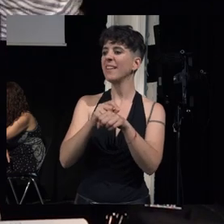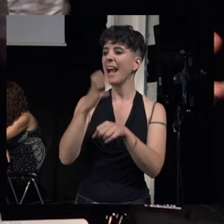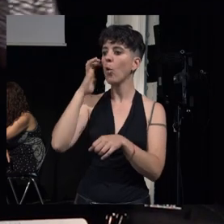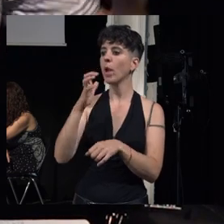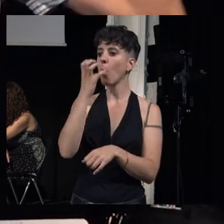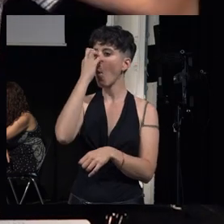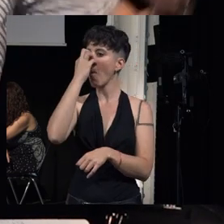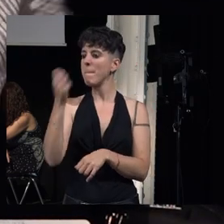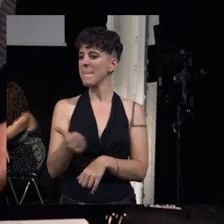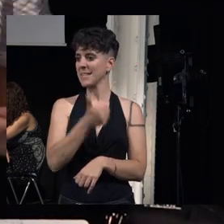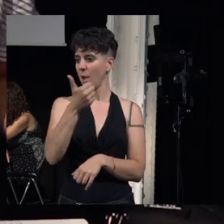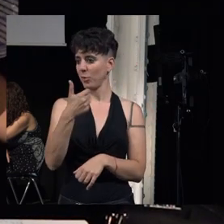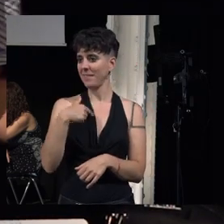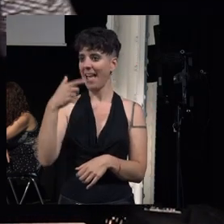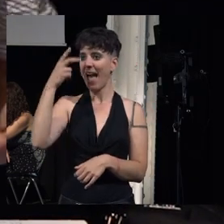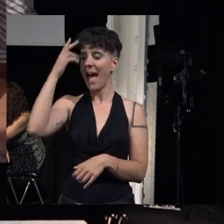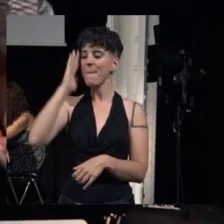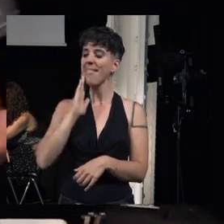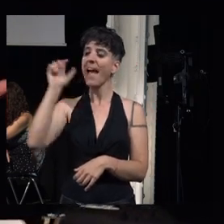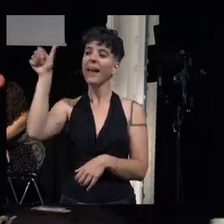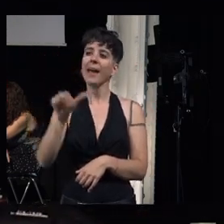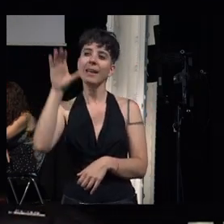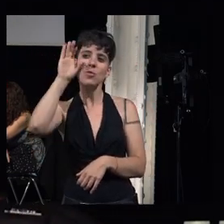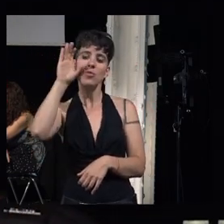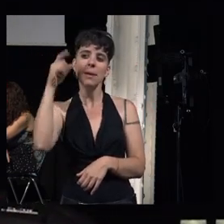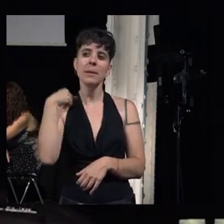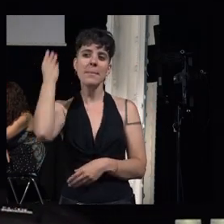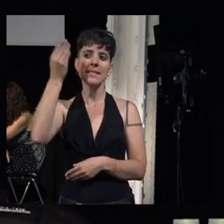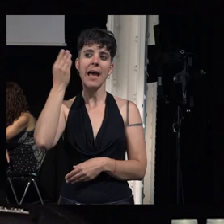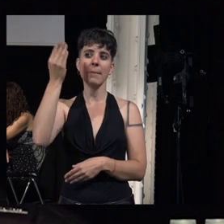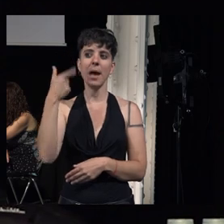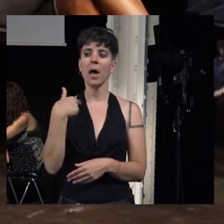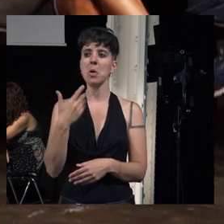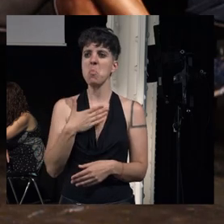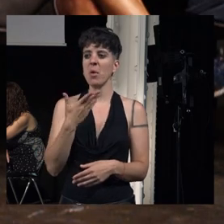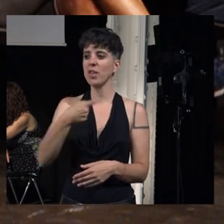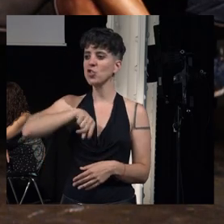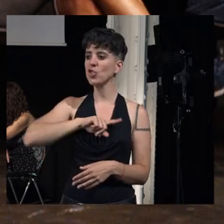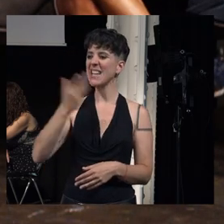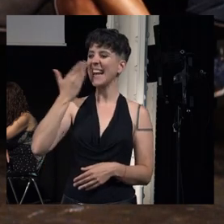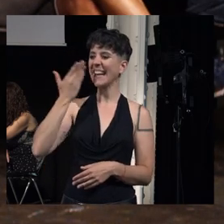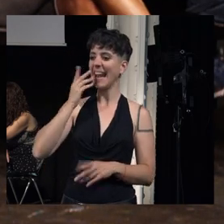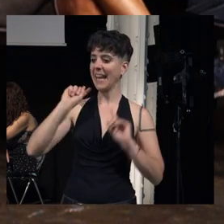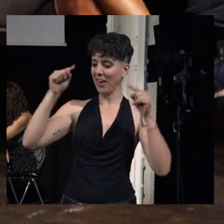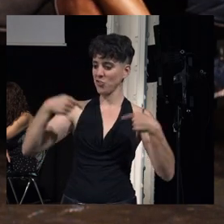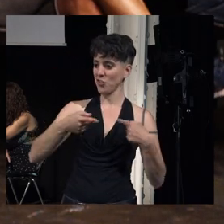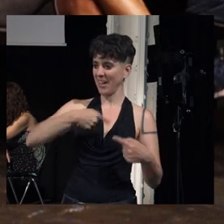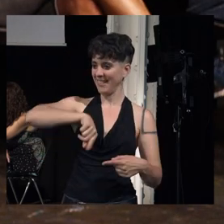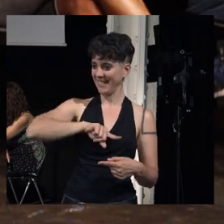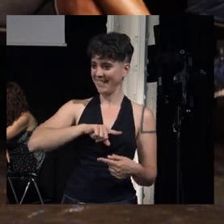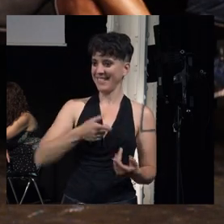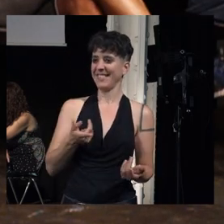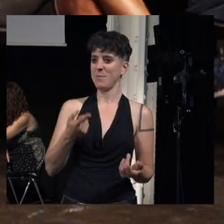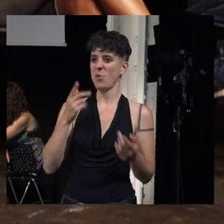Esta mañana estaba pensando eso, ¿no?, mientras escuchaba. Estaba diciendo, igual nos tenemos que reír un poco más de nosotras mismas y de nosotras